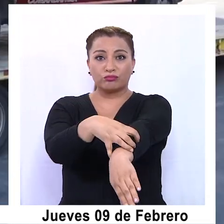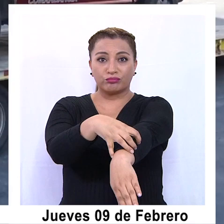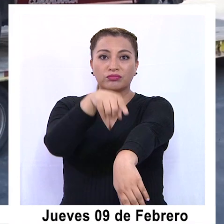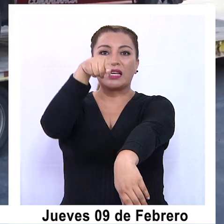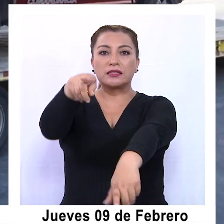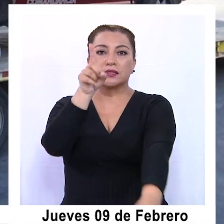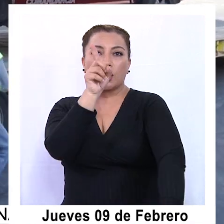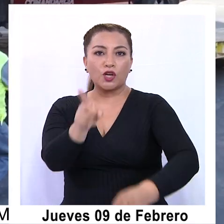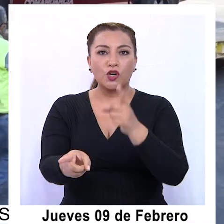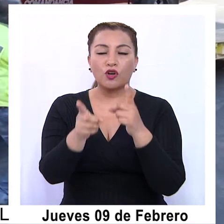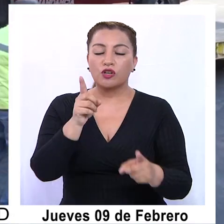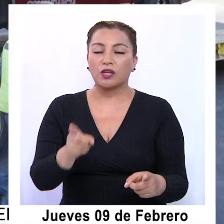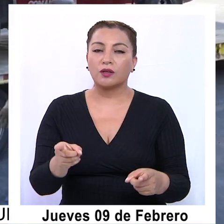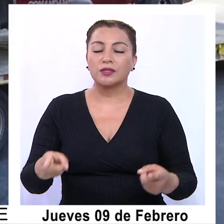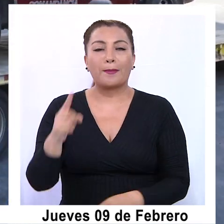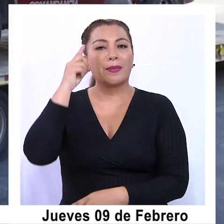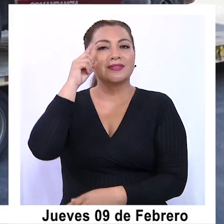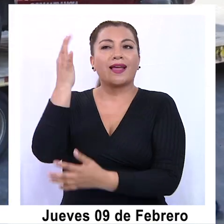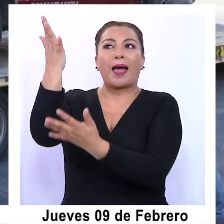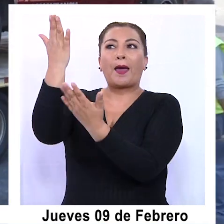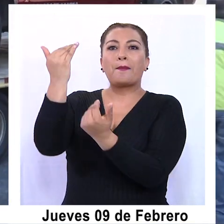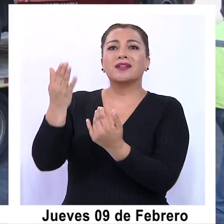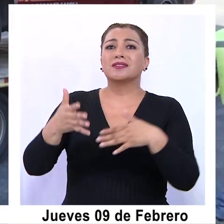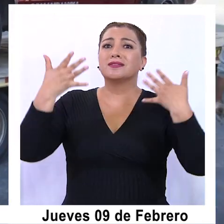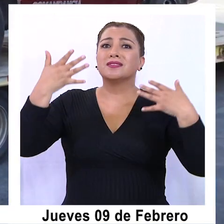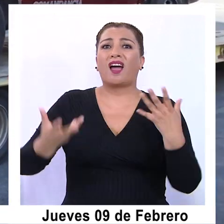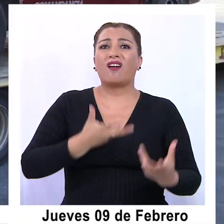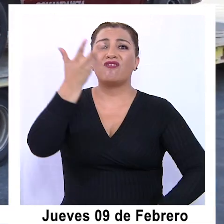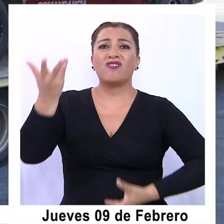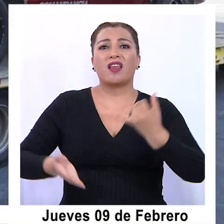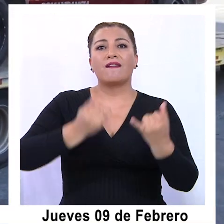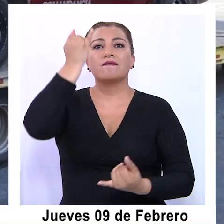Una coordinación esperanzada en poner fin a los